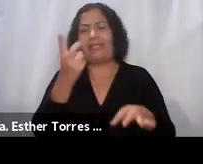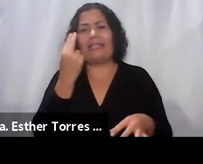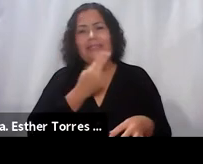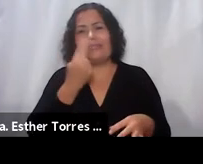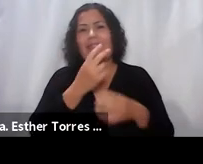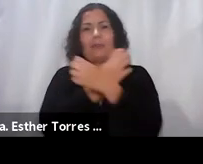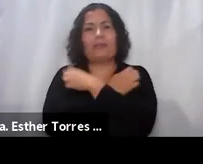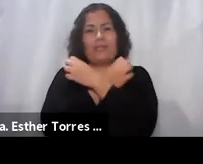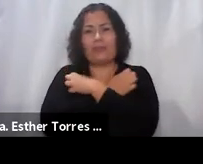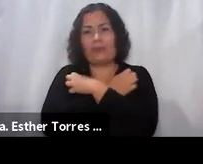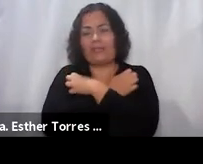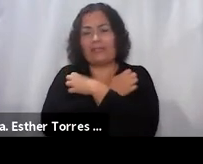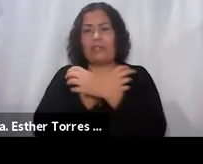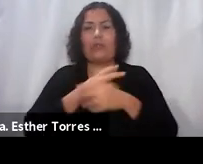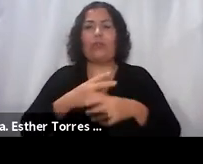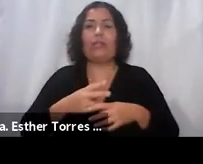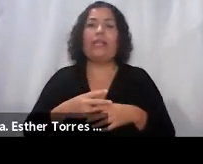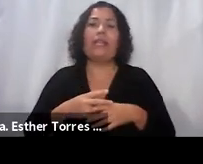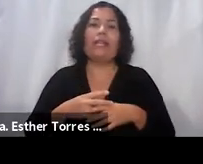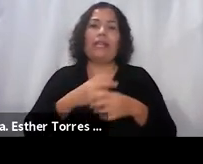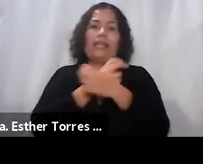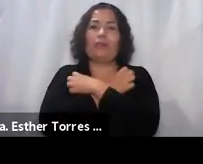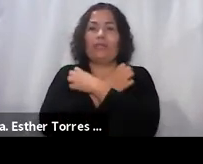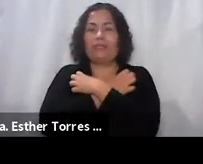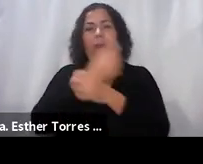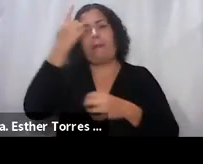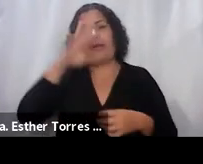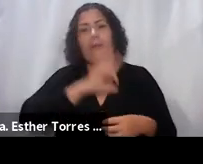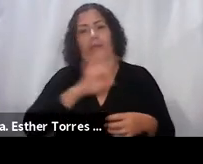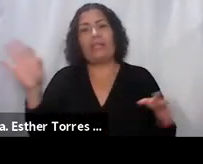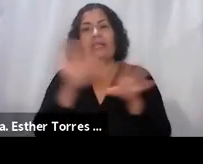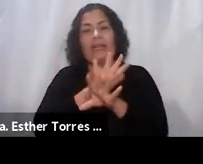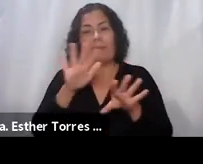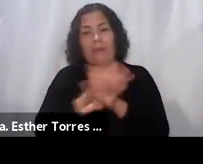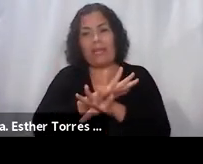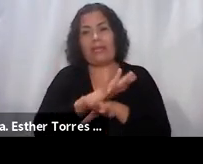sí que estos cambios en las calles. La siguiente.